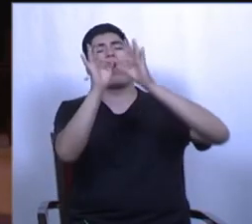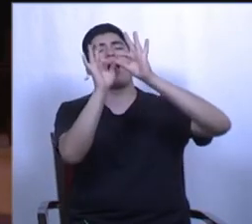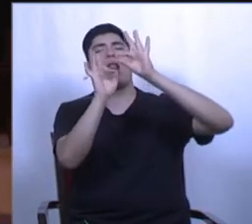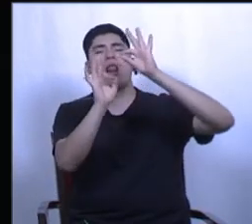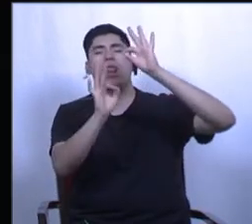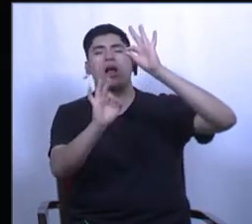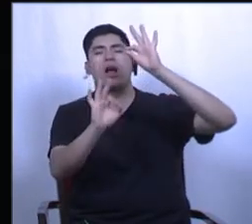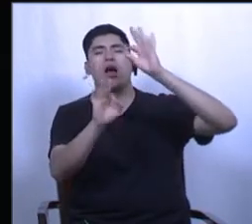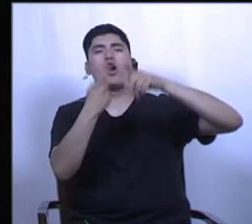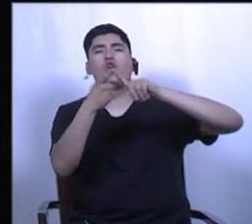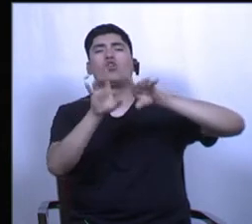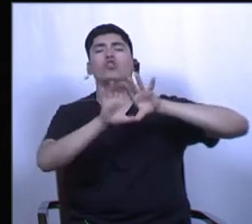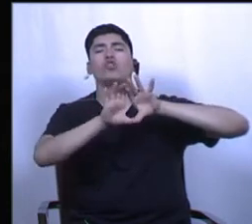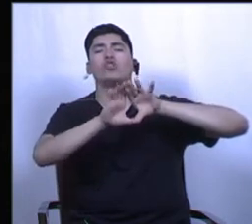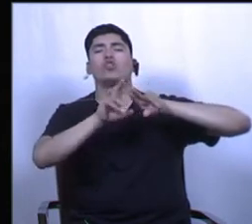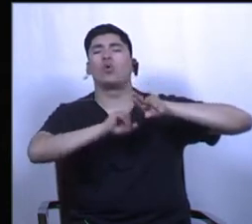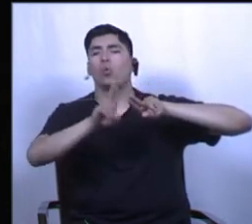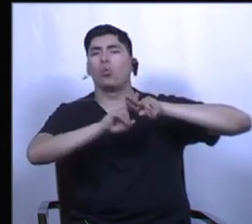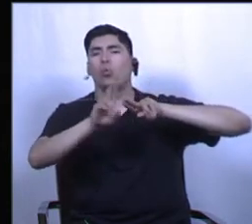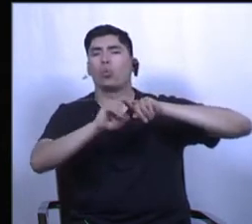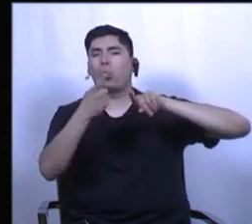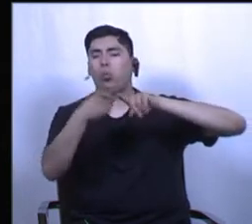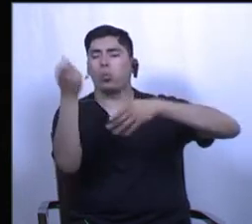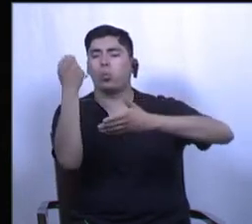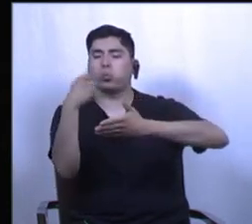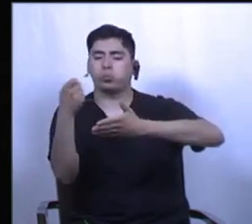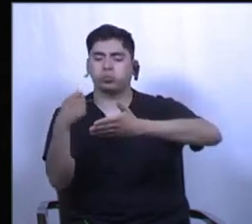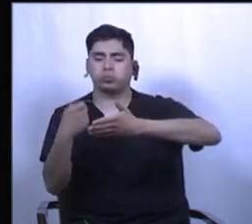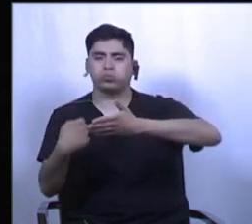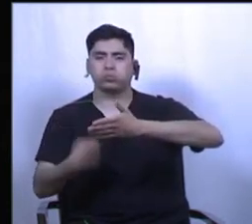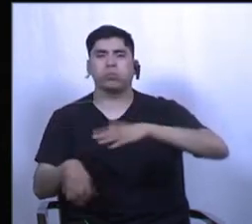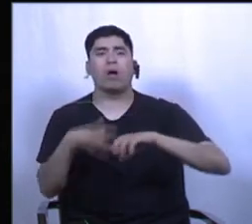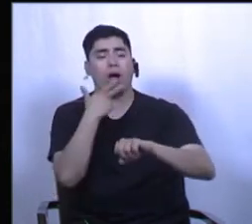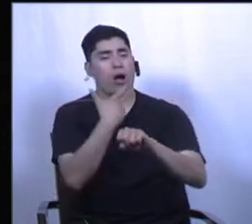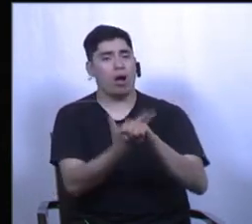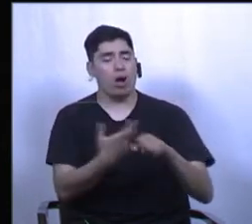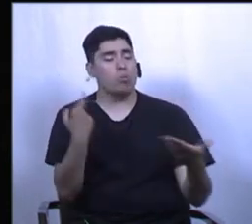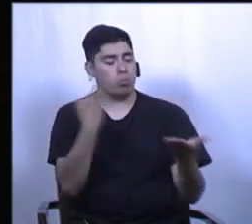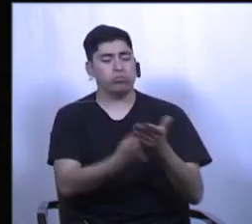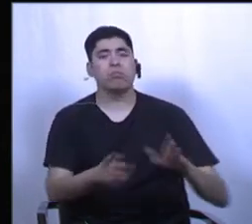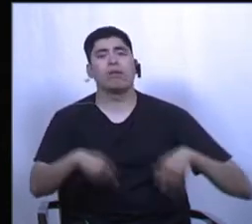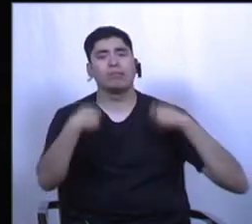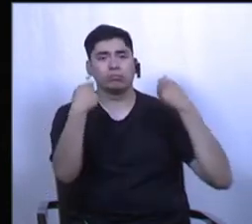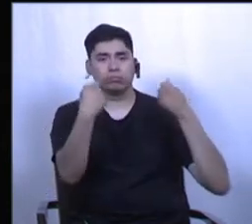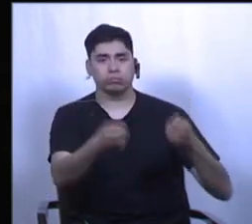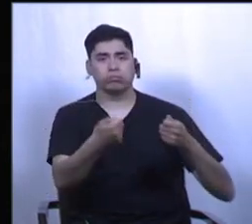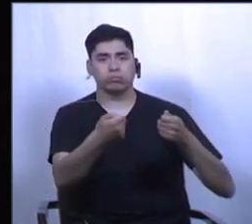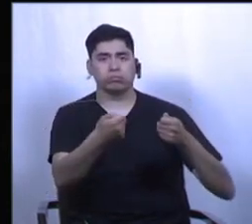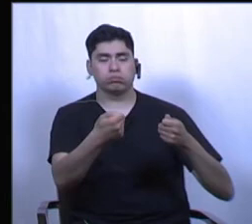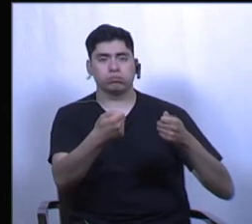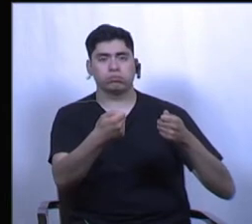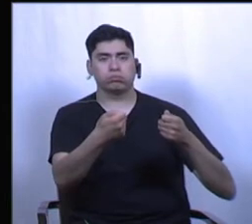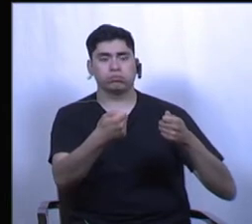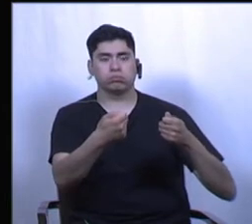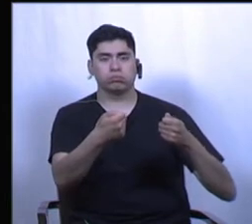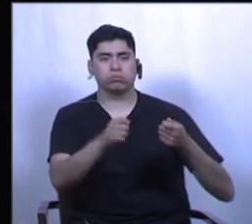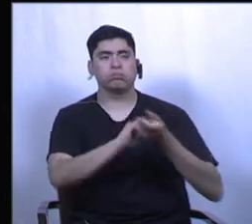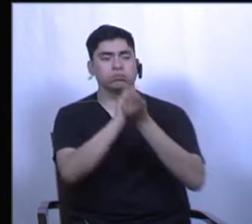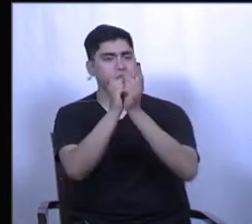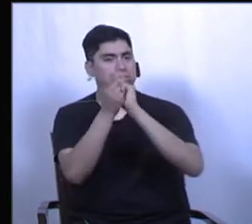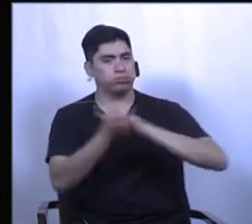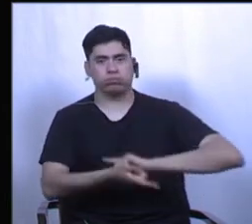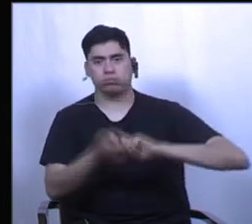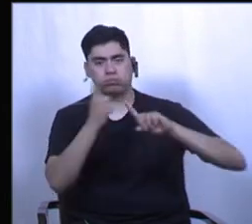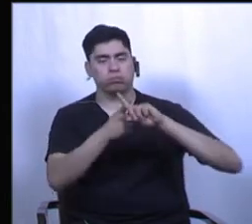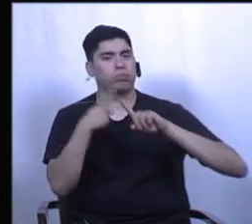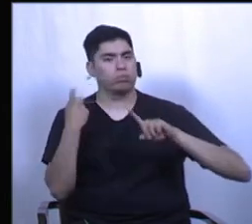con los que hicimos otras pruebas. Lo hicimos de distintas formas y hay evidencia sólida de que la neurodegeneración temprana es reversible. ¿Por qué no